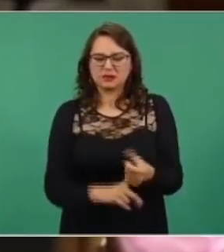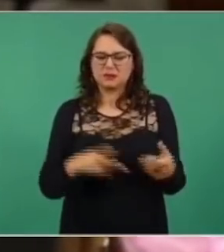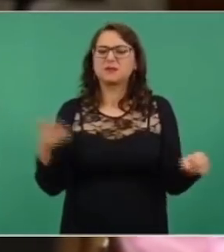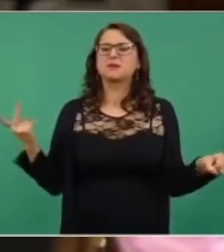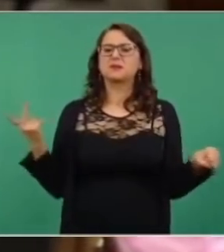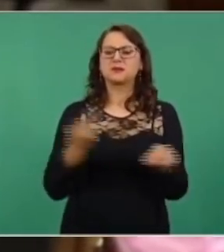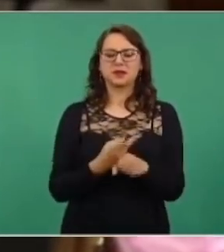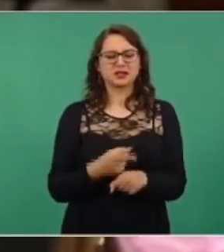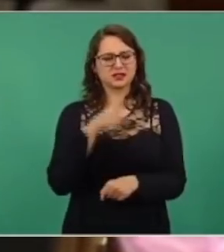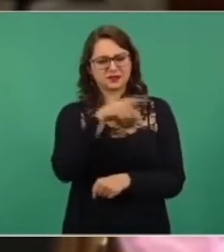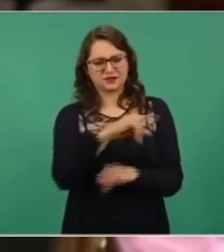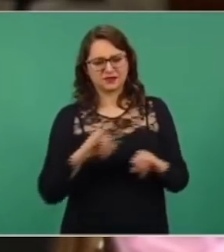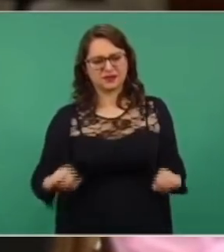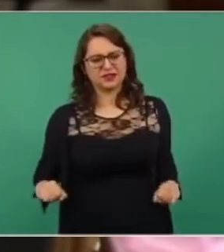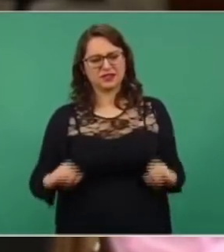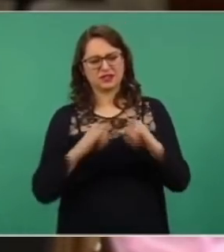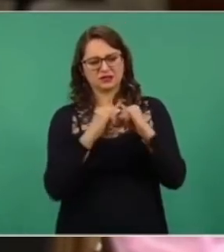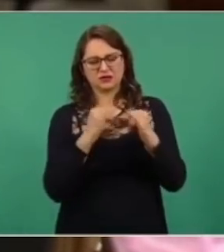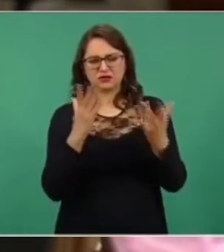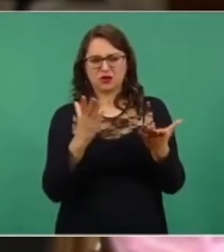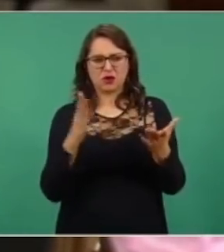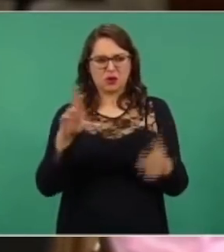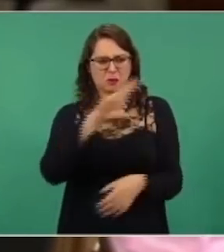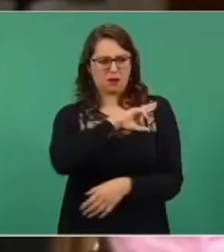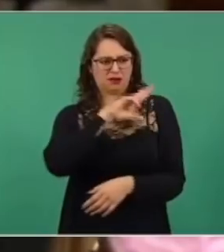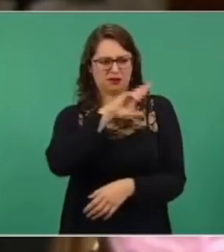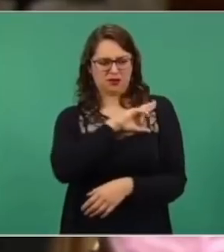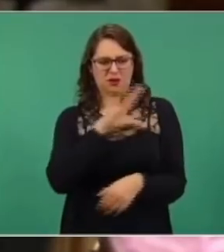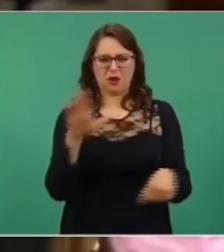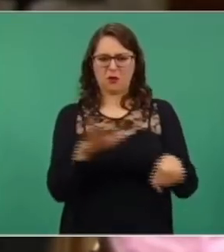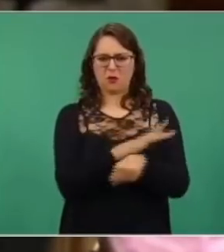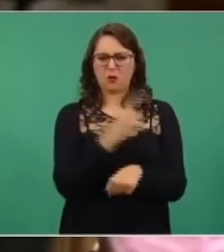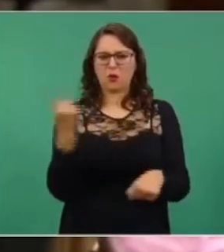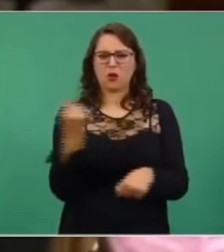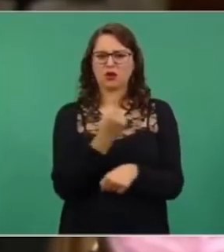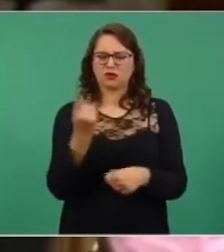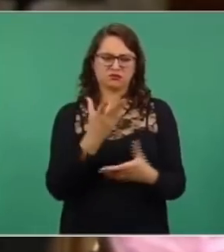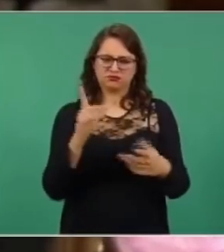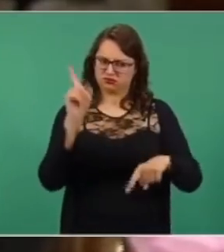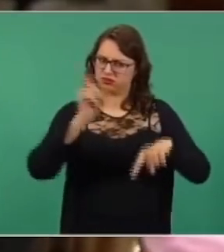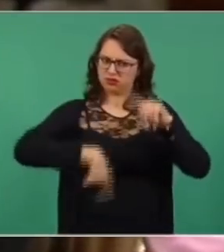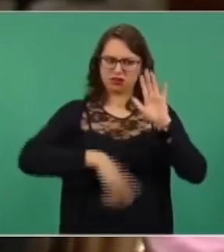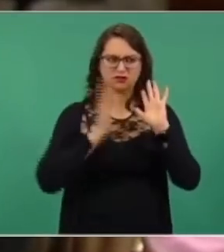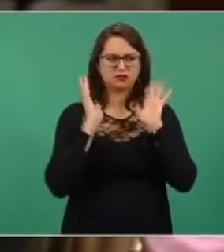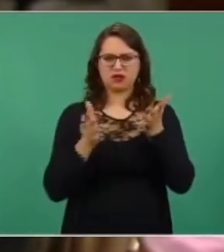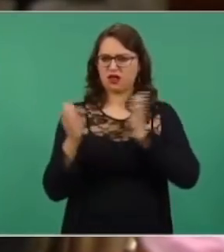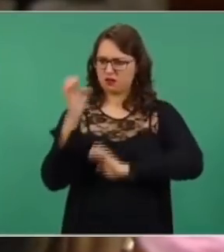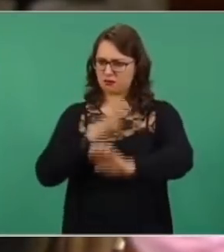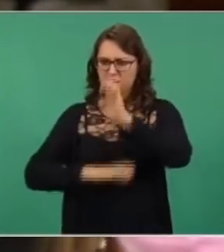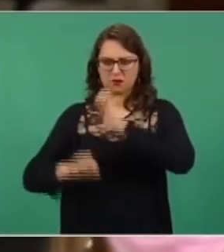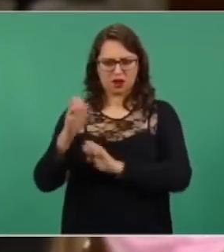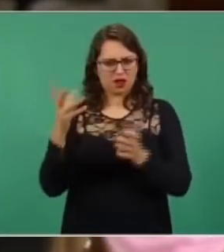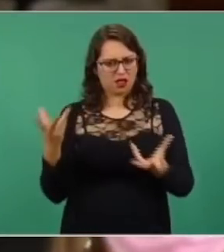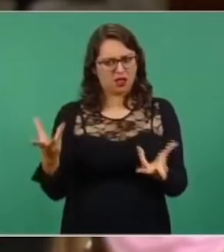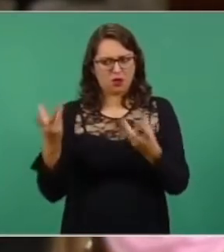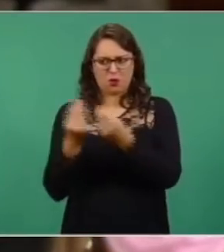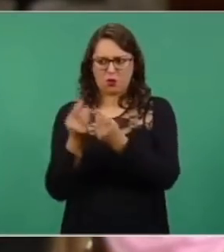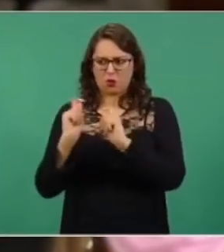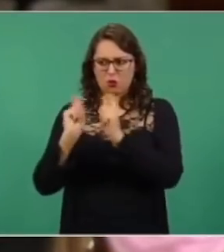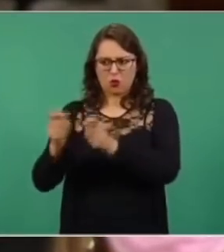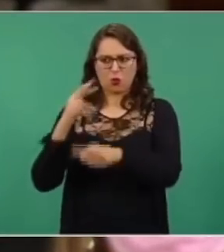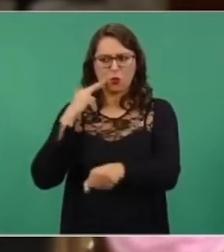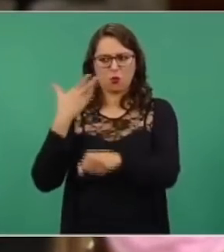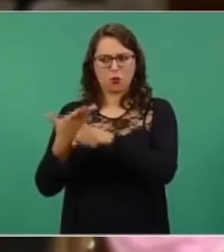esta institución, a la embajada, y opera como una embajada paralela allá en España? ¿Por qué sigue